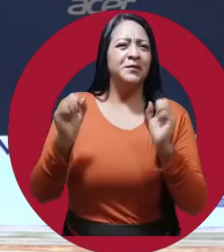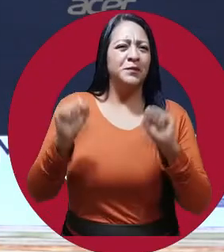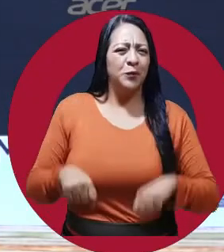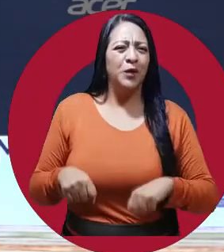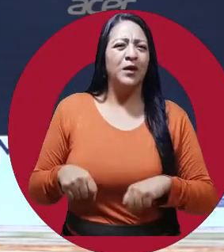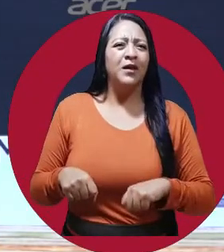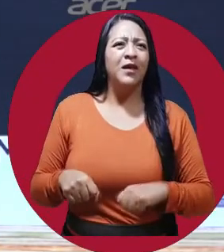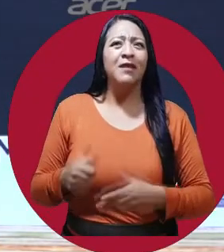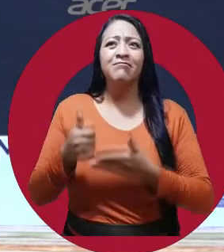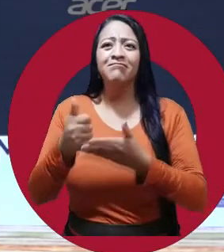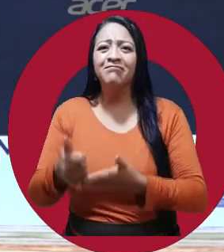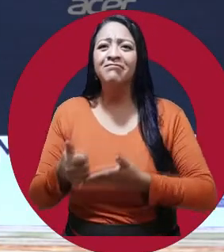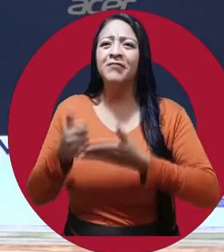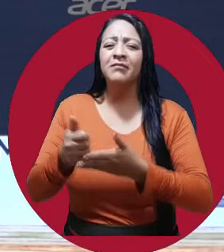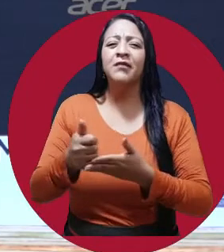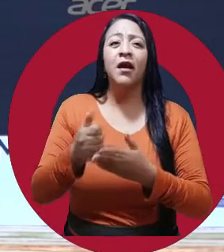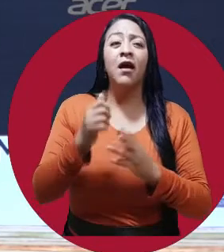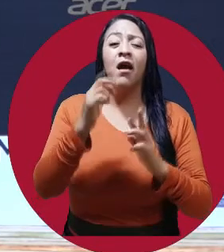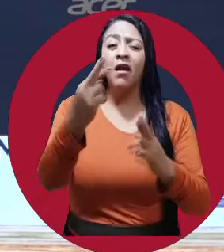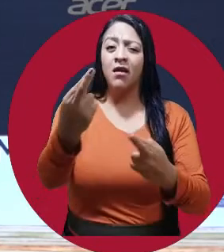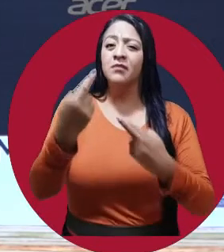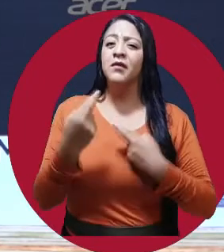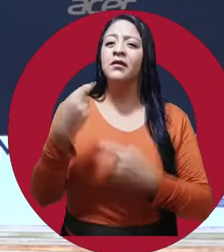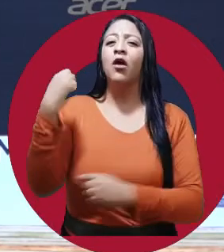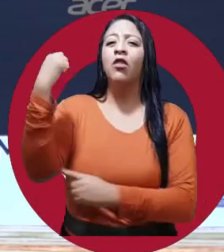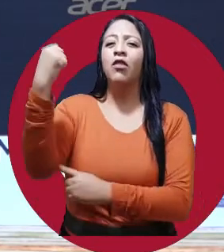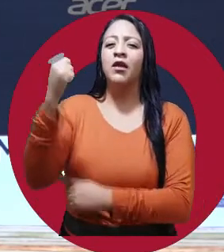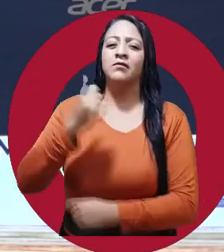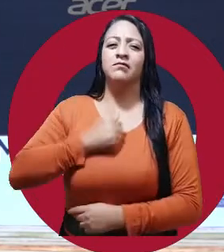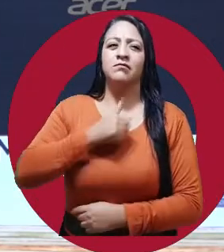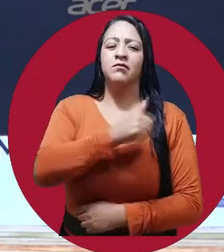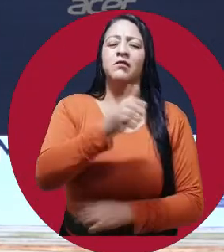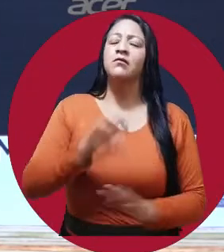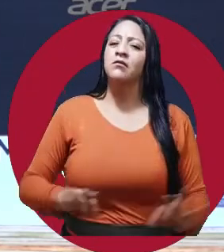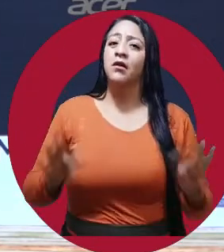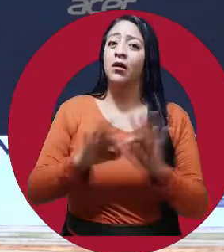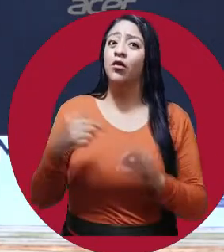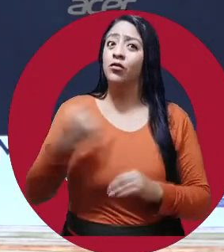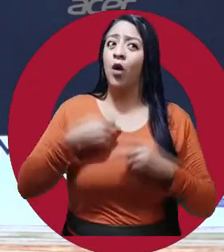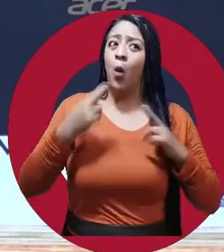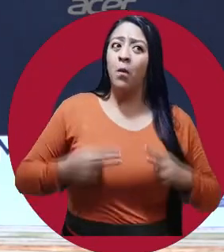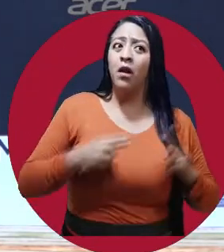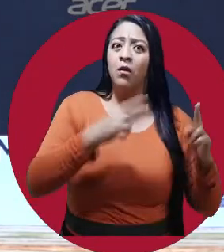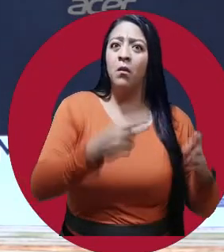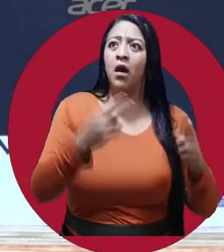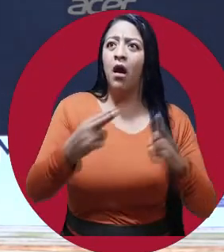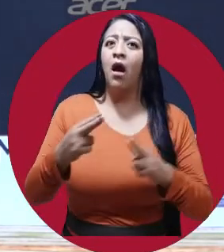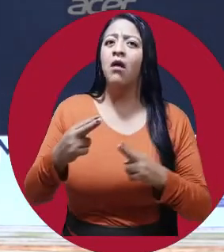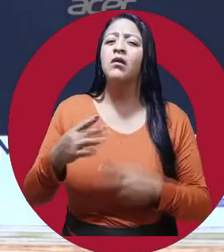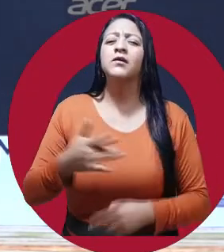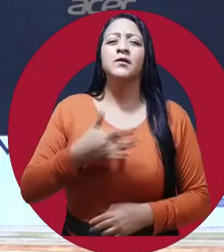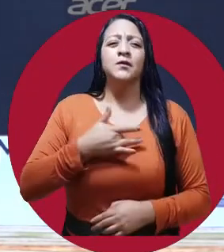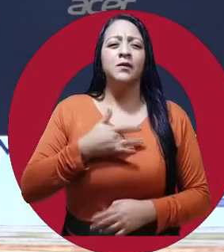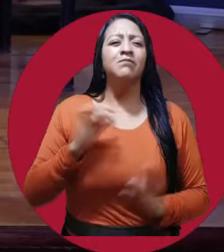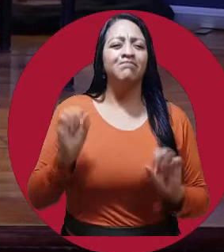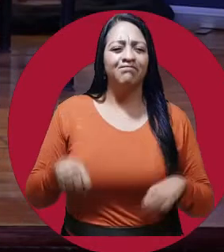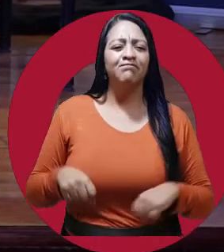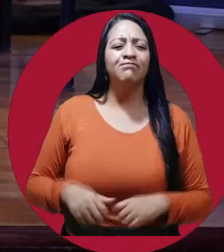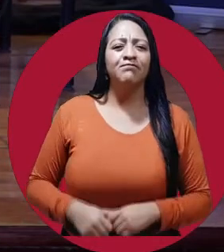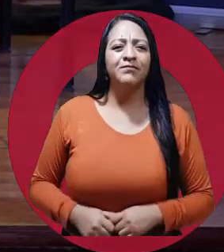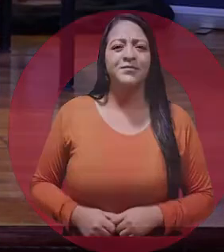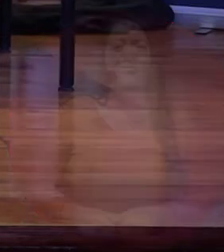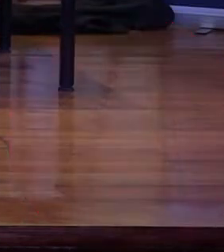para hacer realidad y hacer respetar nuestros derechos, porque nosotros somos seres humanos de carne, que sentimos.